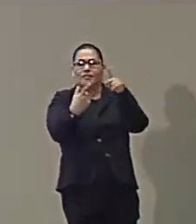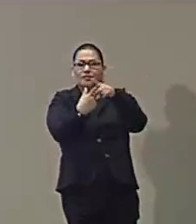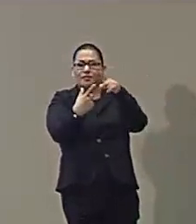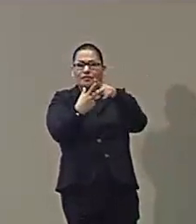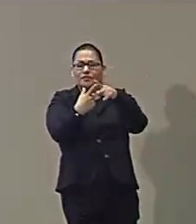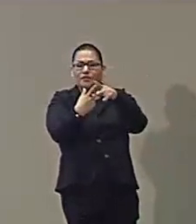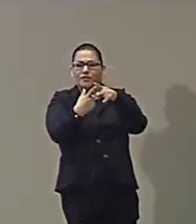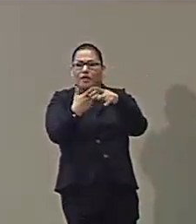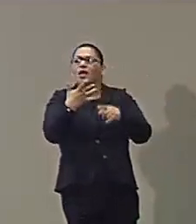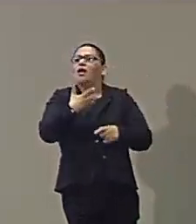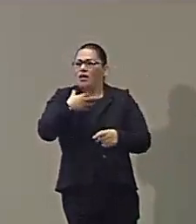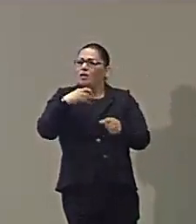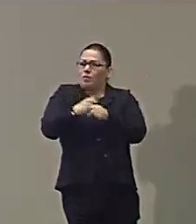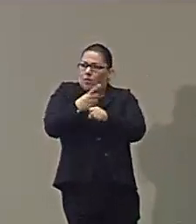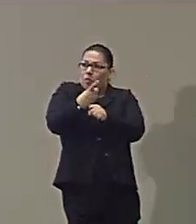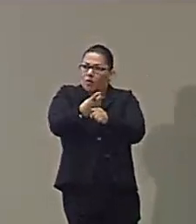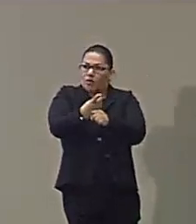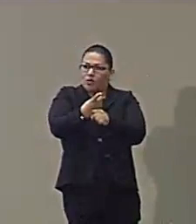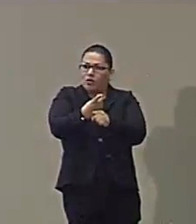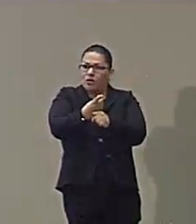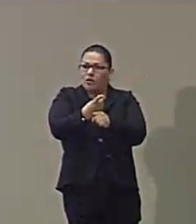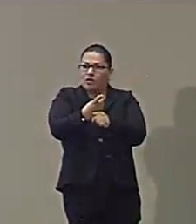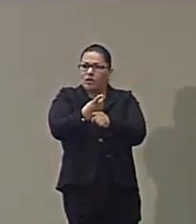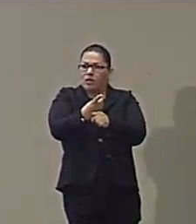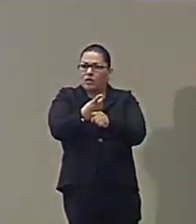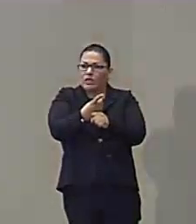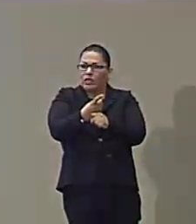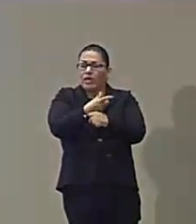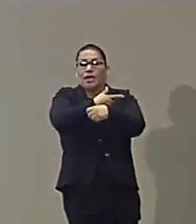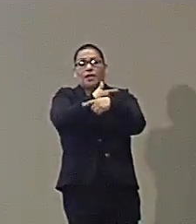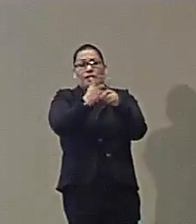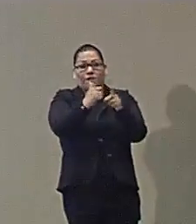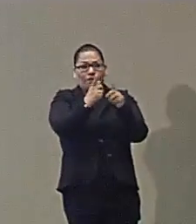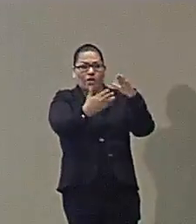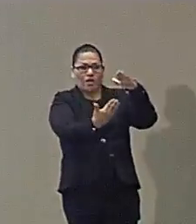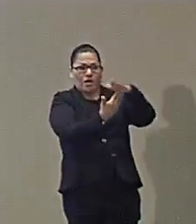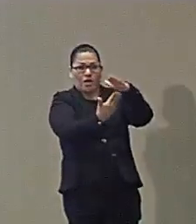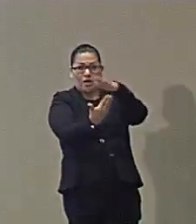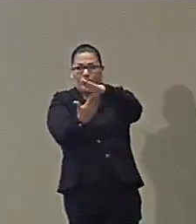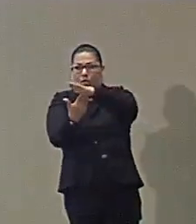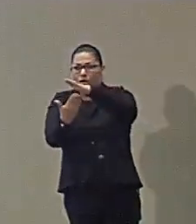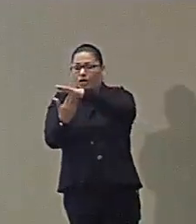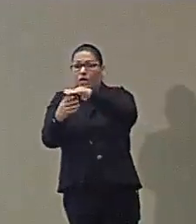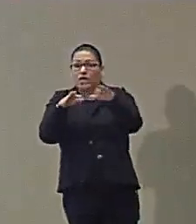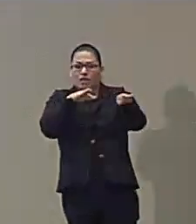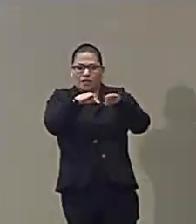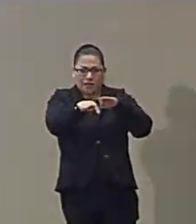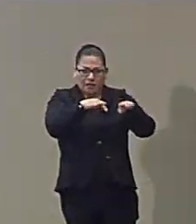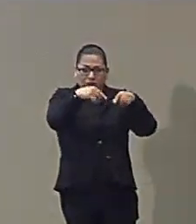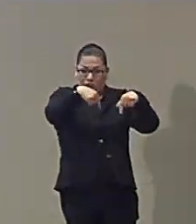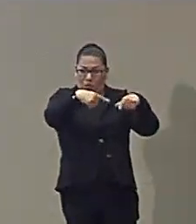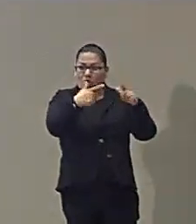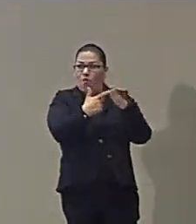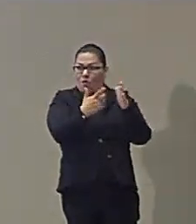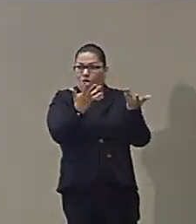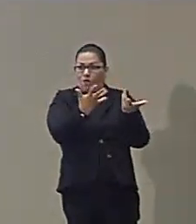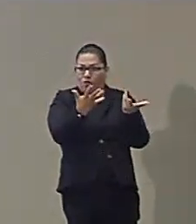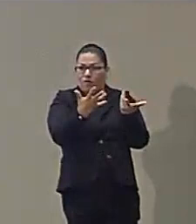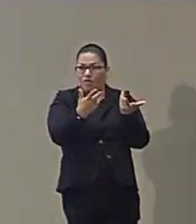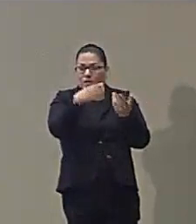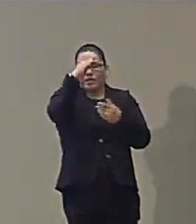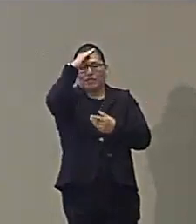también una voluntad consolidada varias de las mesas que hoy van a abordar esto estoy seguro que estarán